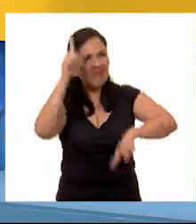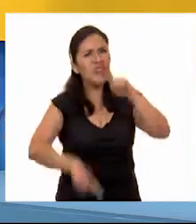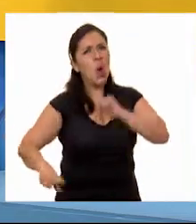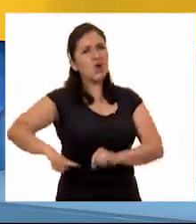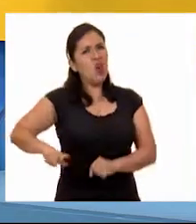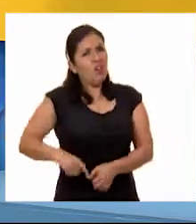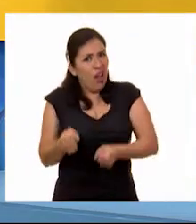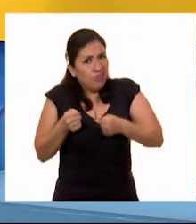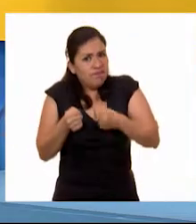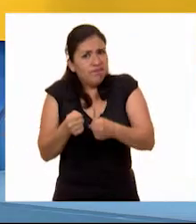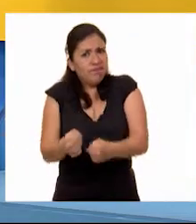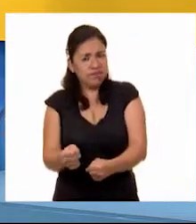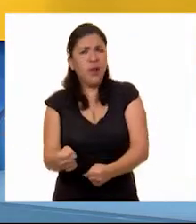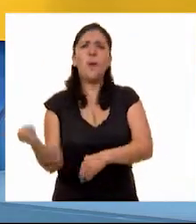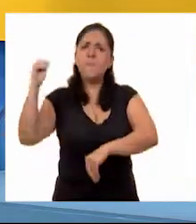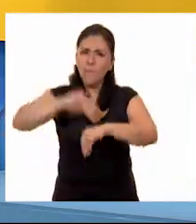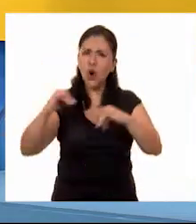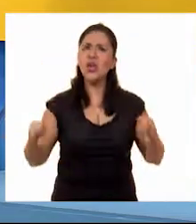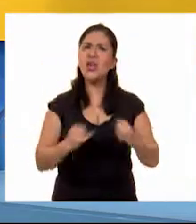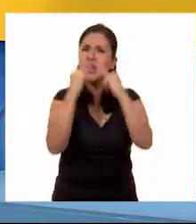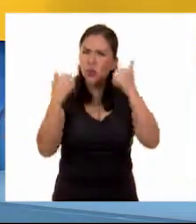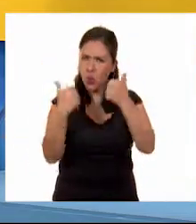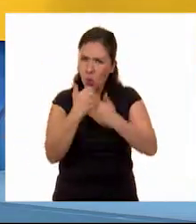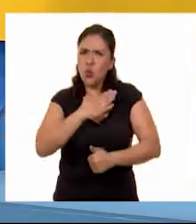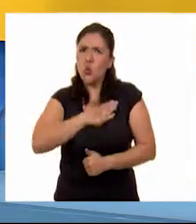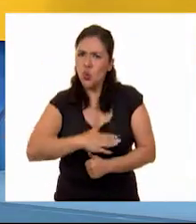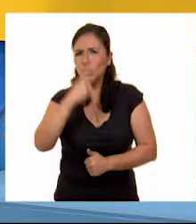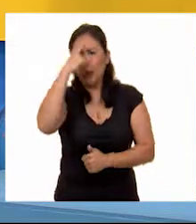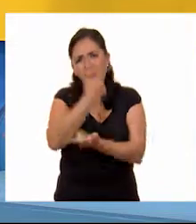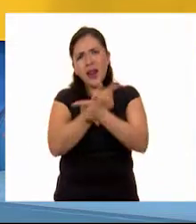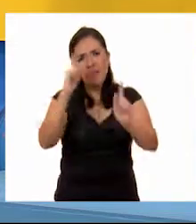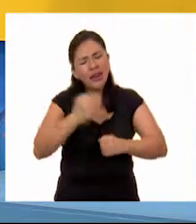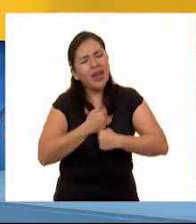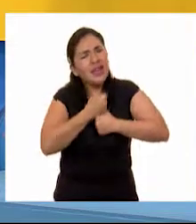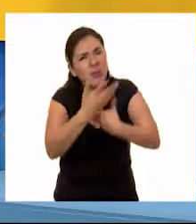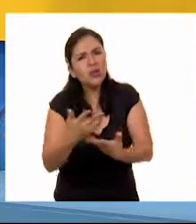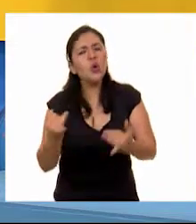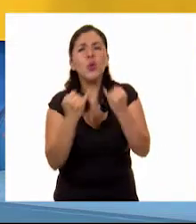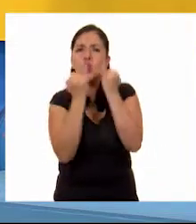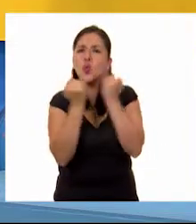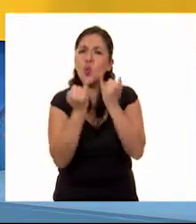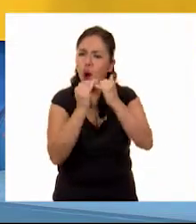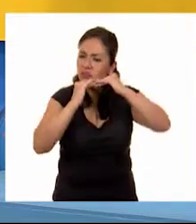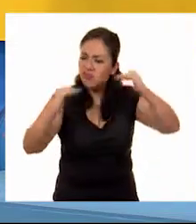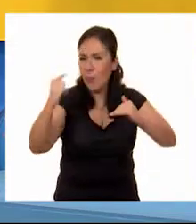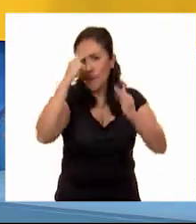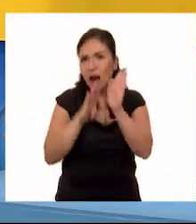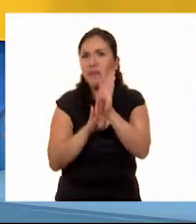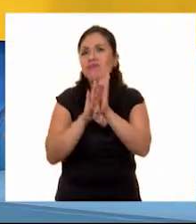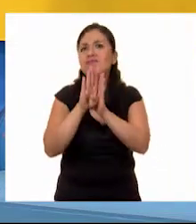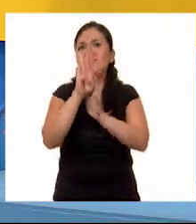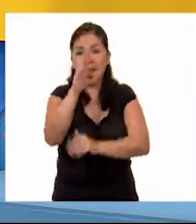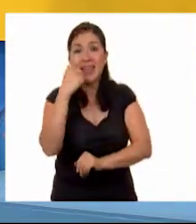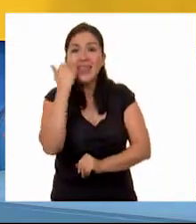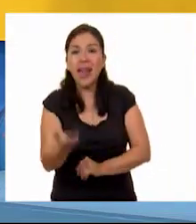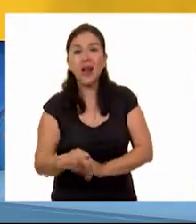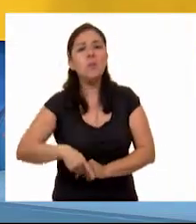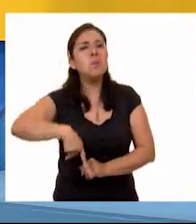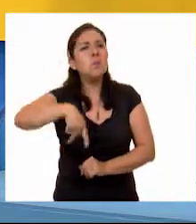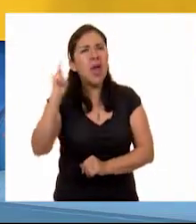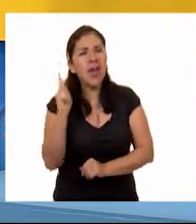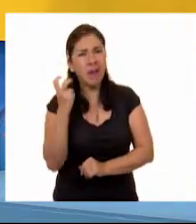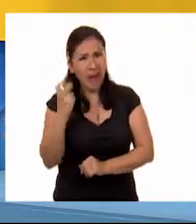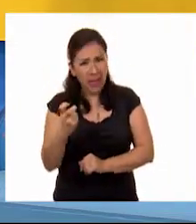que se democratizaran las instituciones y que hubiera libertad de expresión y la igualdad de oportunidades de ascenso social. Sin embargo,